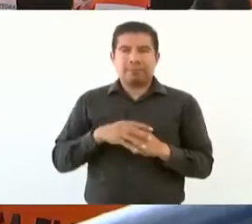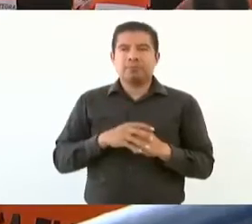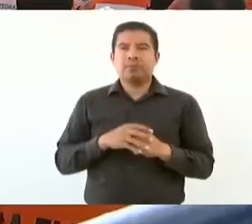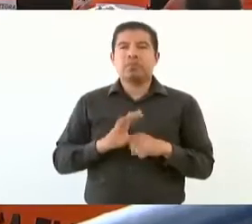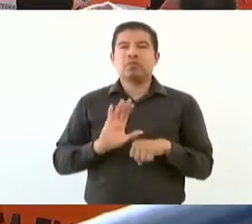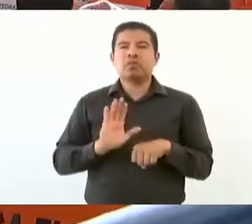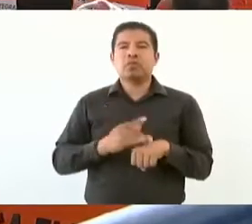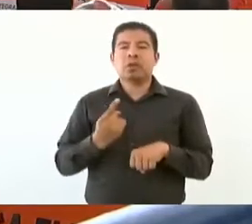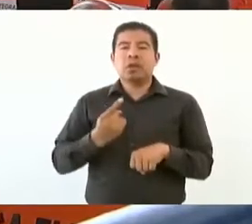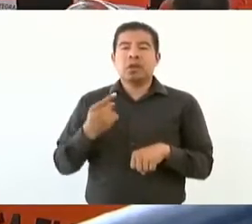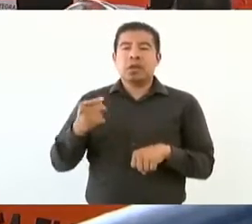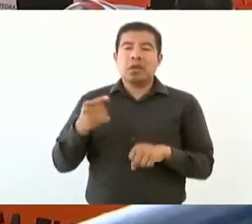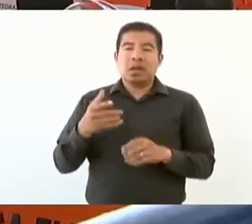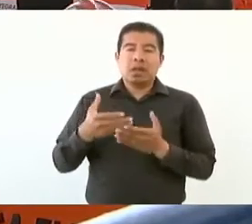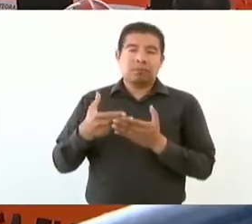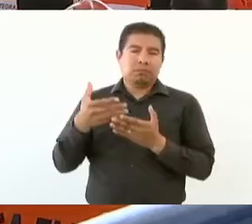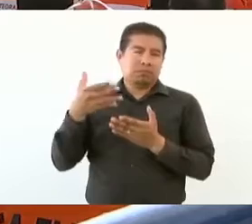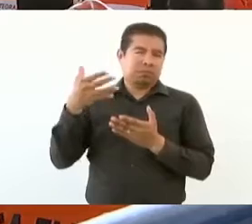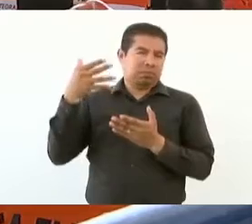Porque en ese entonces